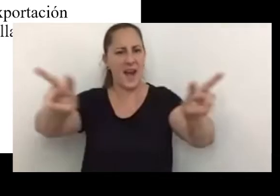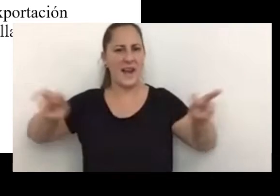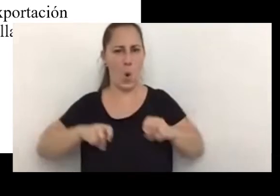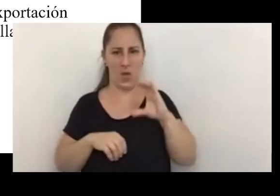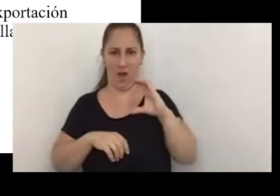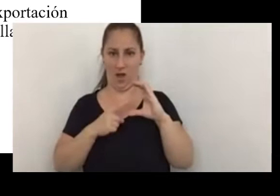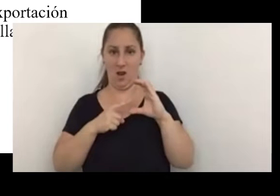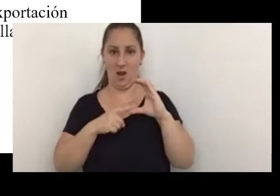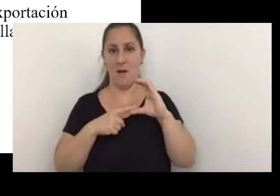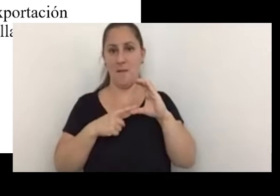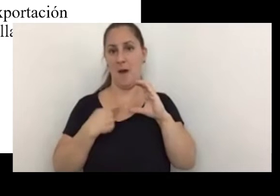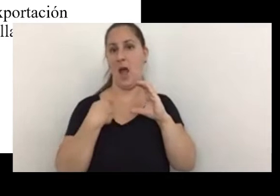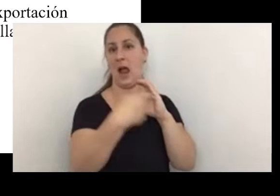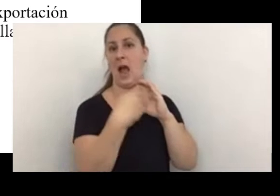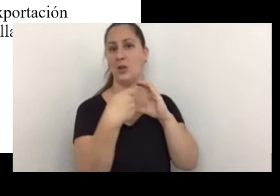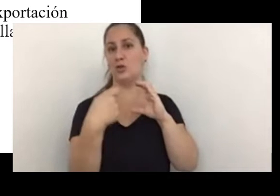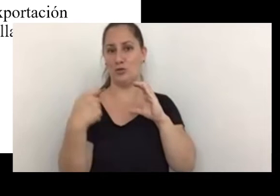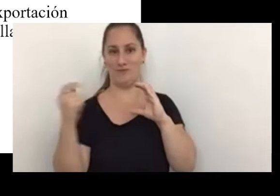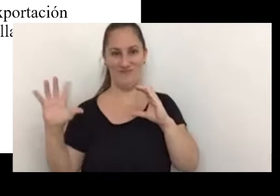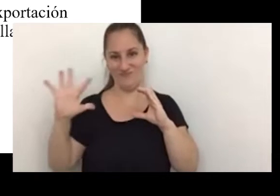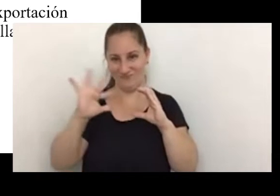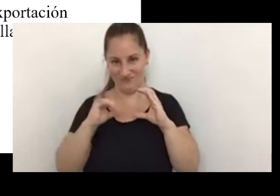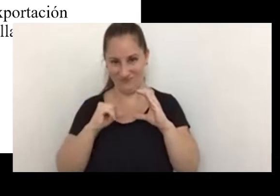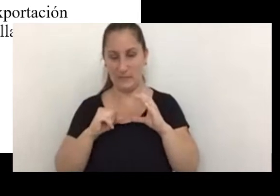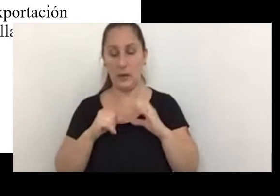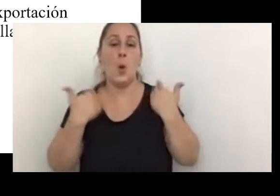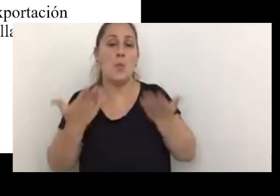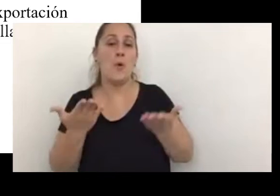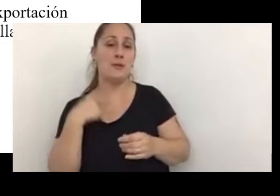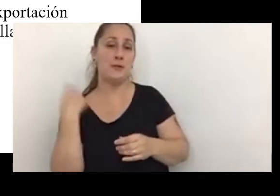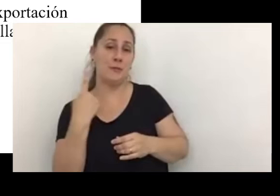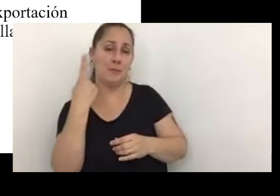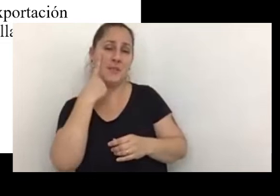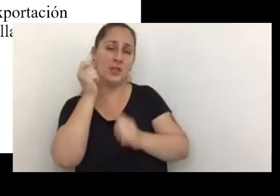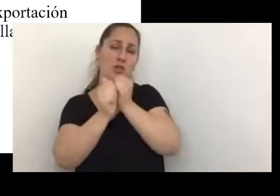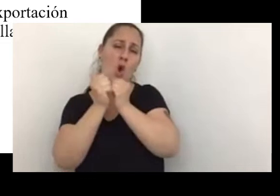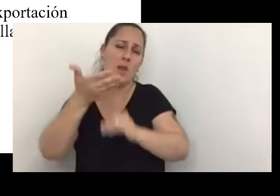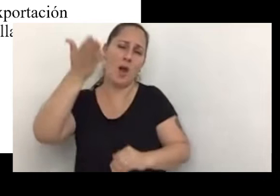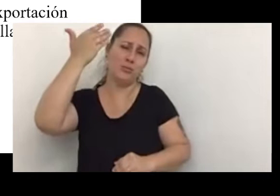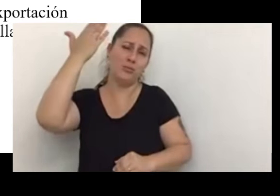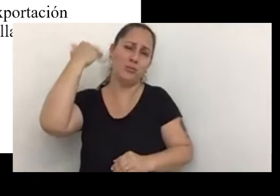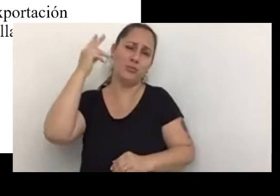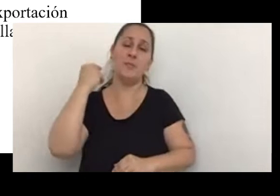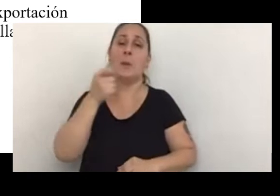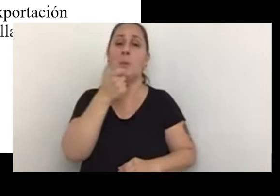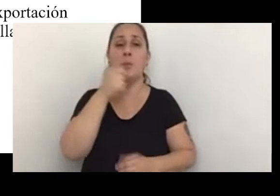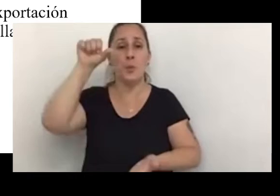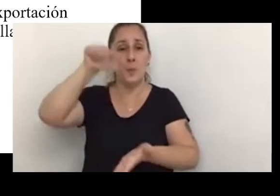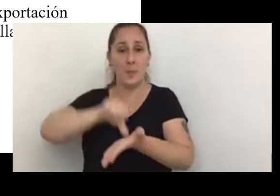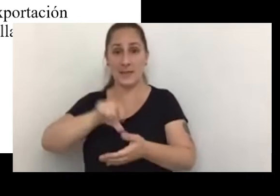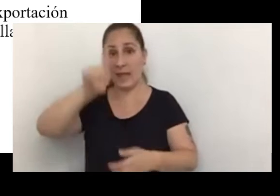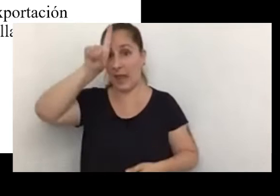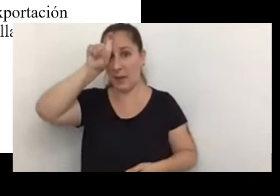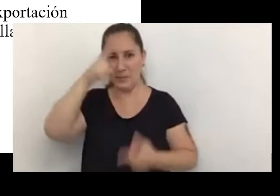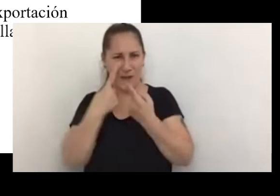hacer frente a gastos corrientes. Por ello, si uno mira un poco la historia, ¿sí? En Egipto, me pareció novedoso porque